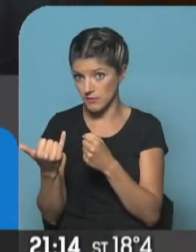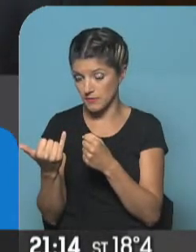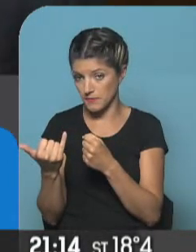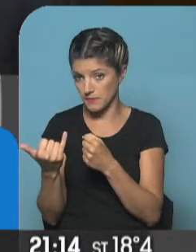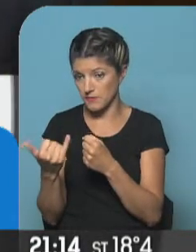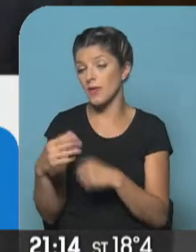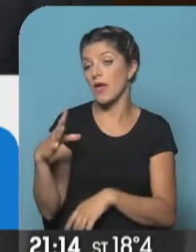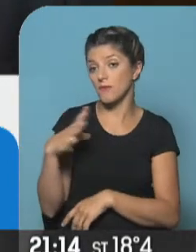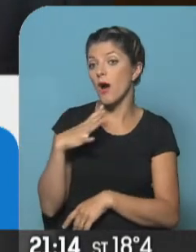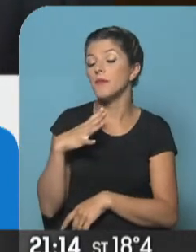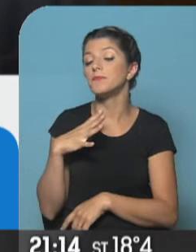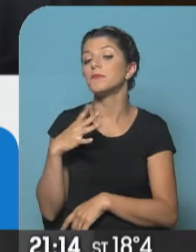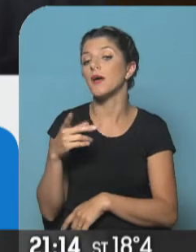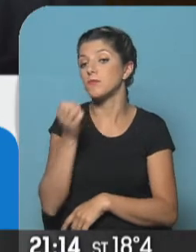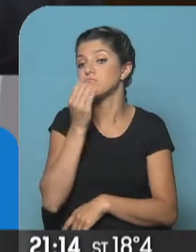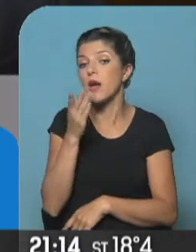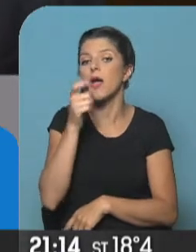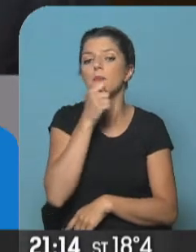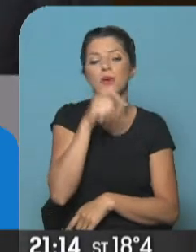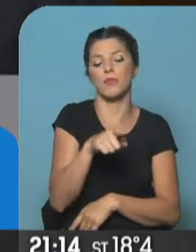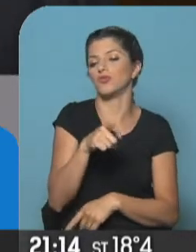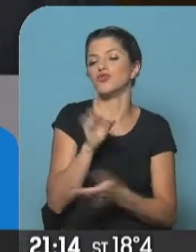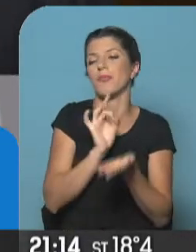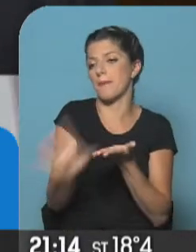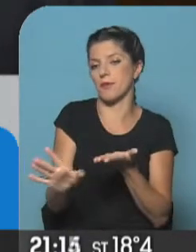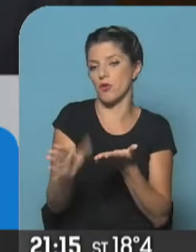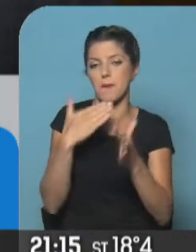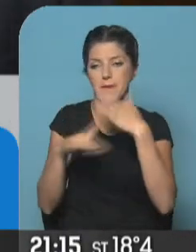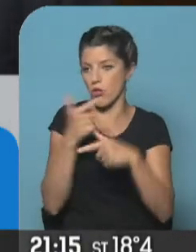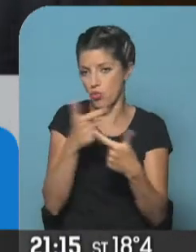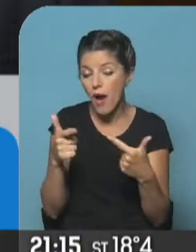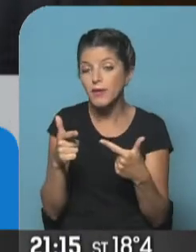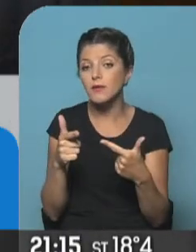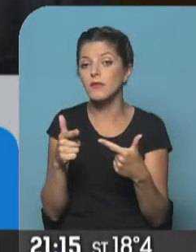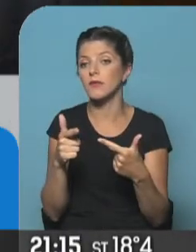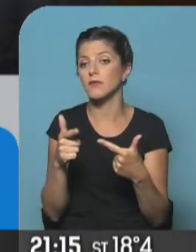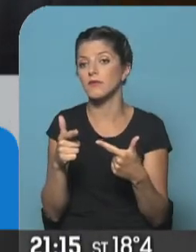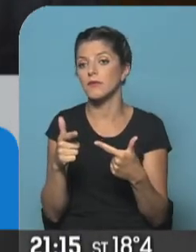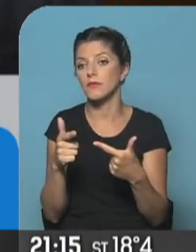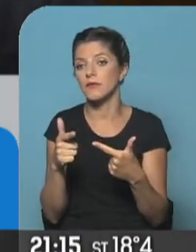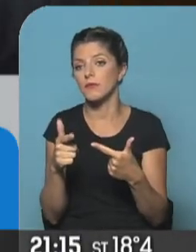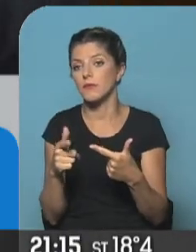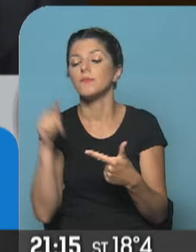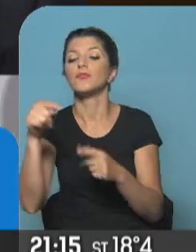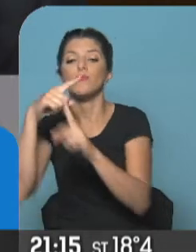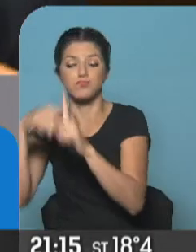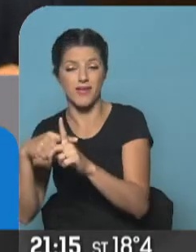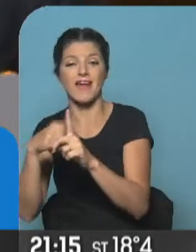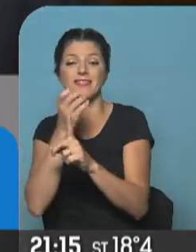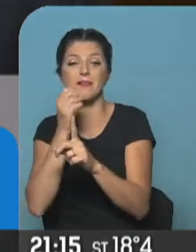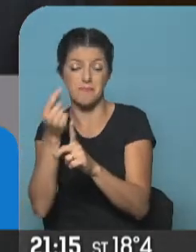tenga que ser indemnizado ese trabajador por un despido sin justa causa, no haya una cuantificación dineraria y implica